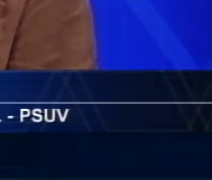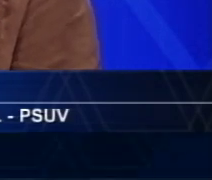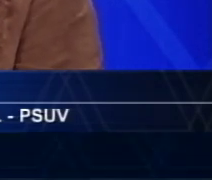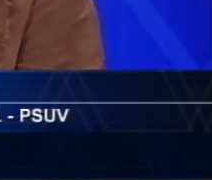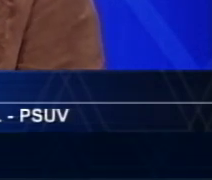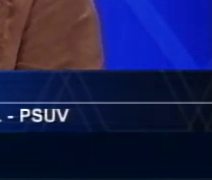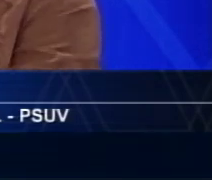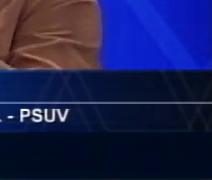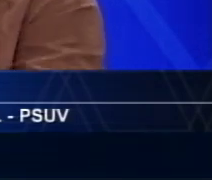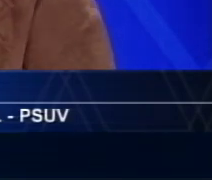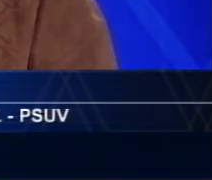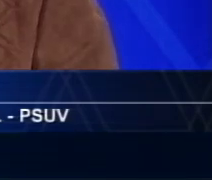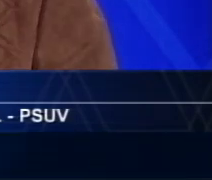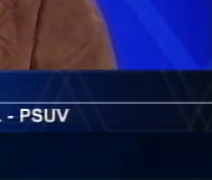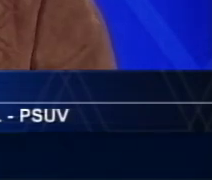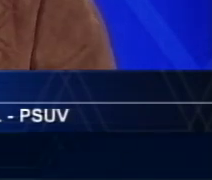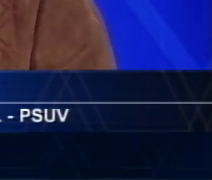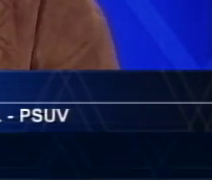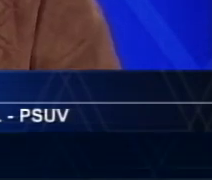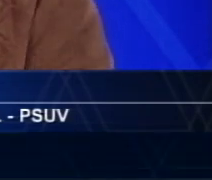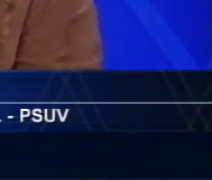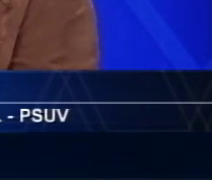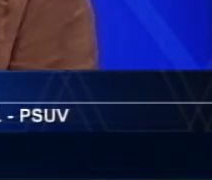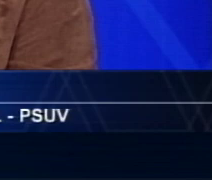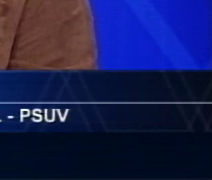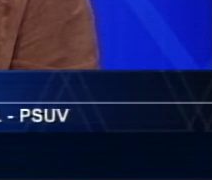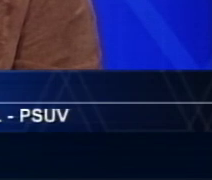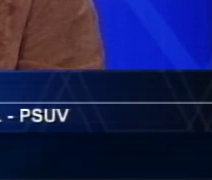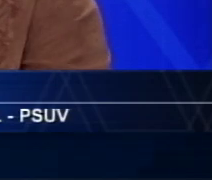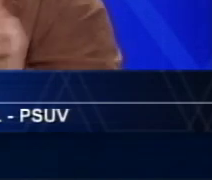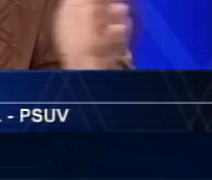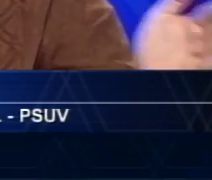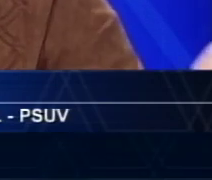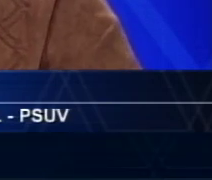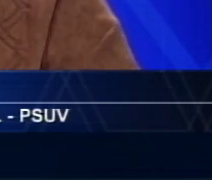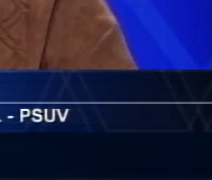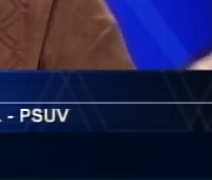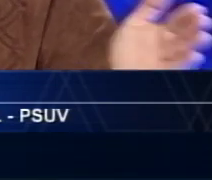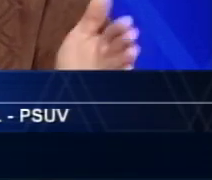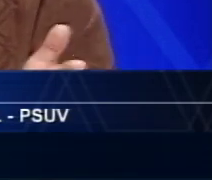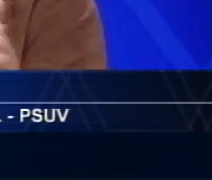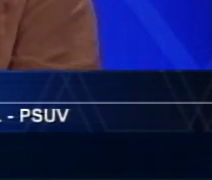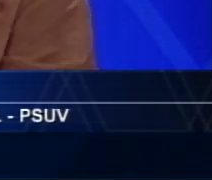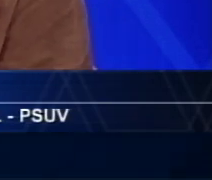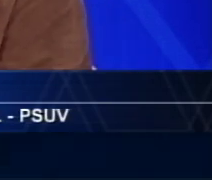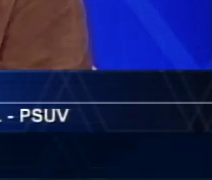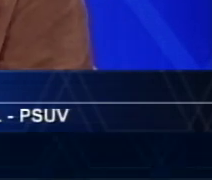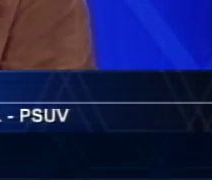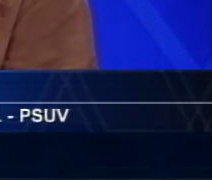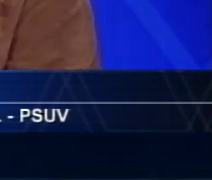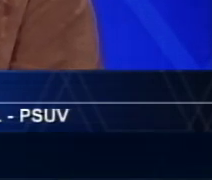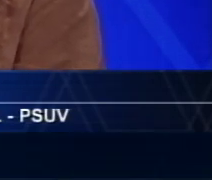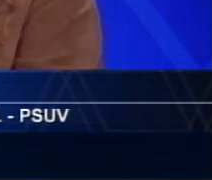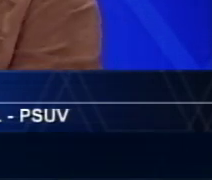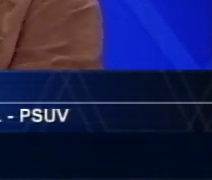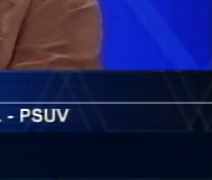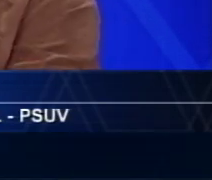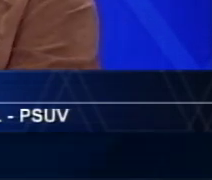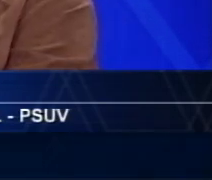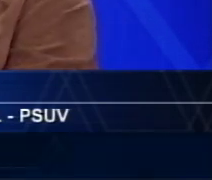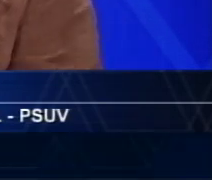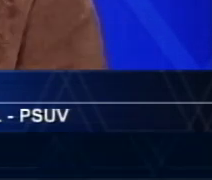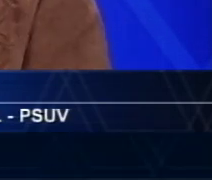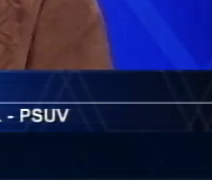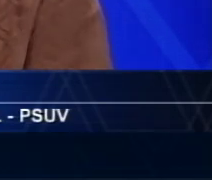demostrado suficientemente, en estos programas lo hemos explicado, ¿no?, con detalle, cómo entre la década del 2003 y 2013 a ese sector